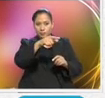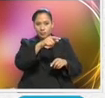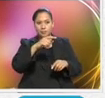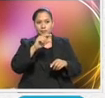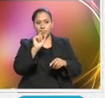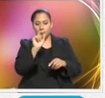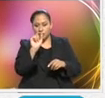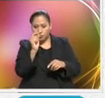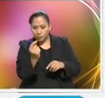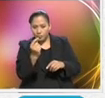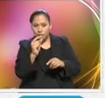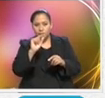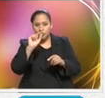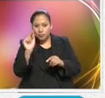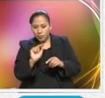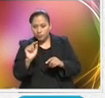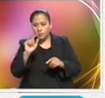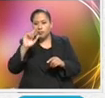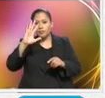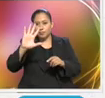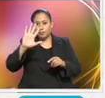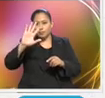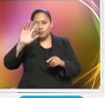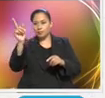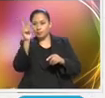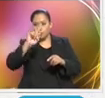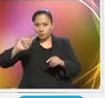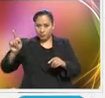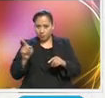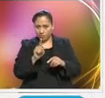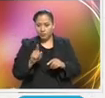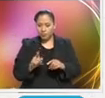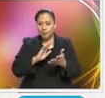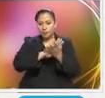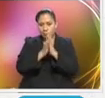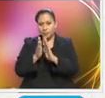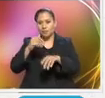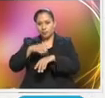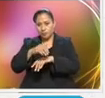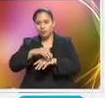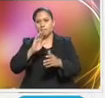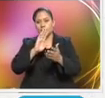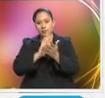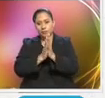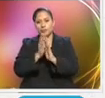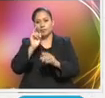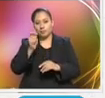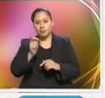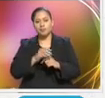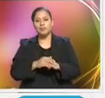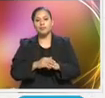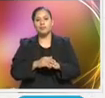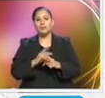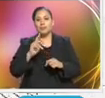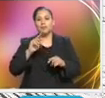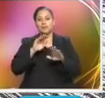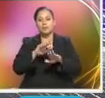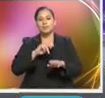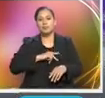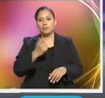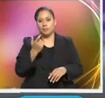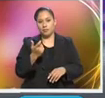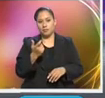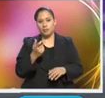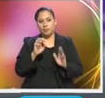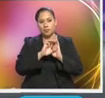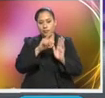los hace de manera ondulada. Alguna vez ya platicamos de la representación de los números en relación a nuestra economía. Aquí nos